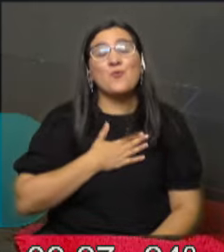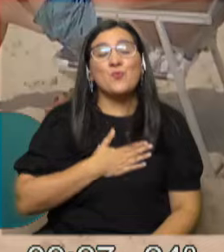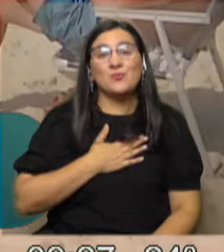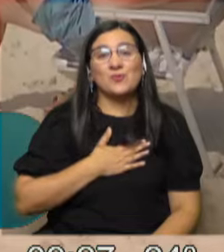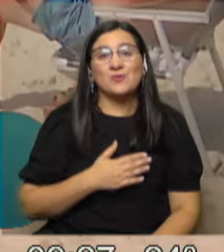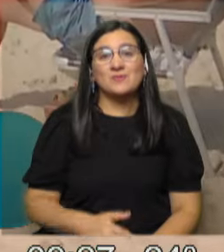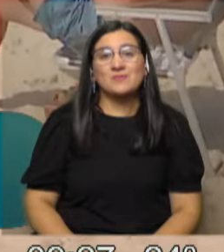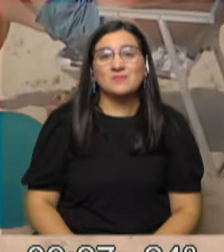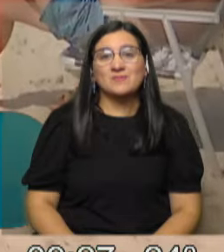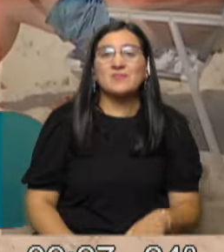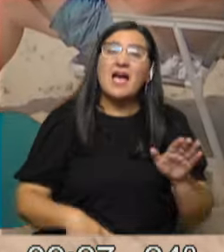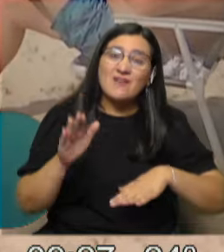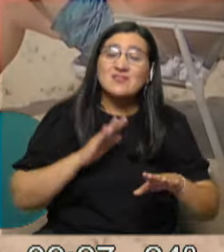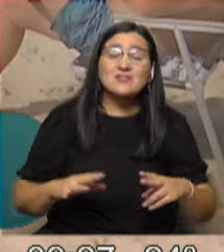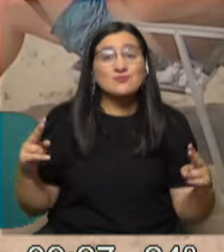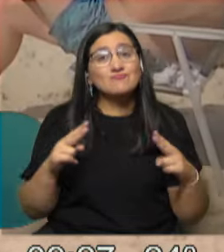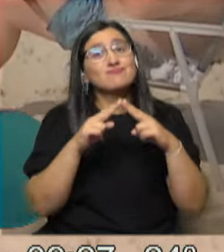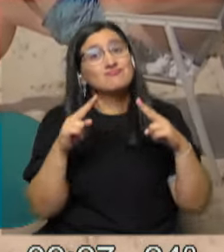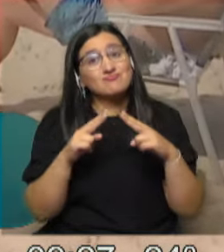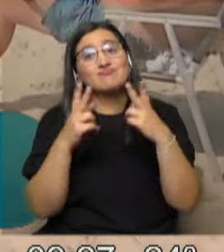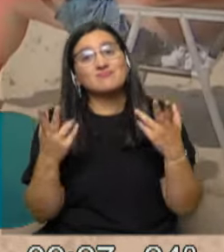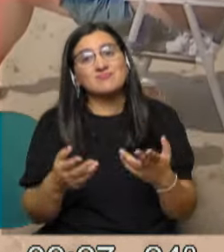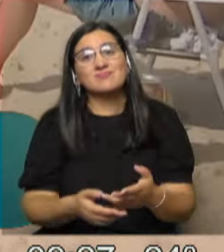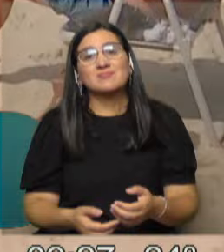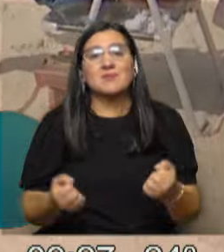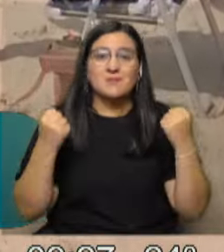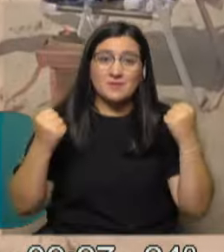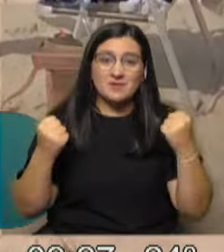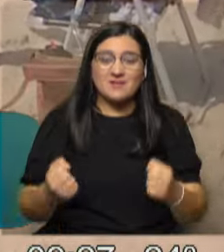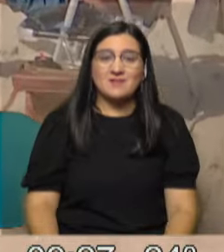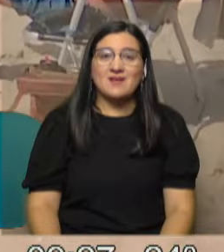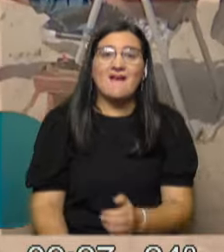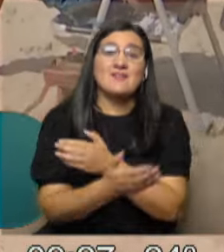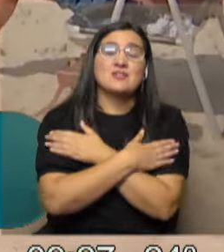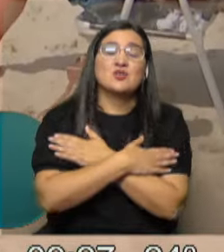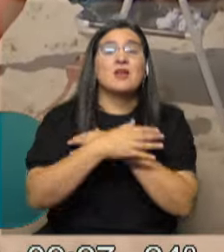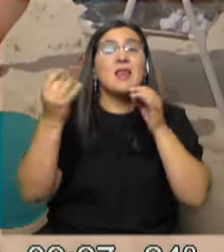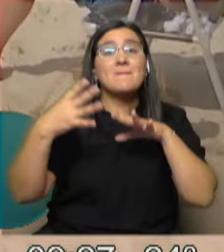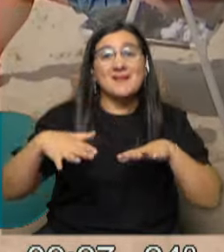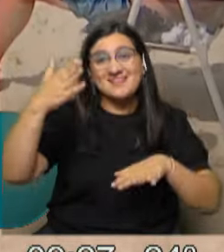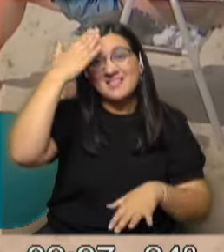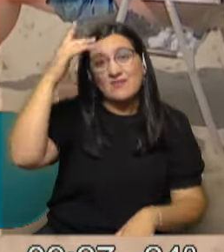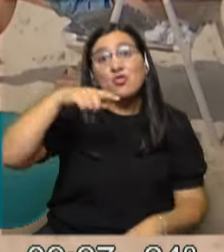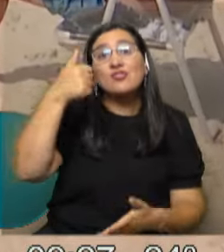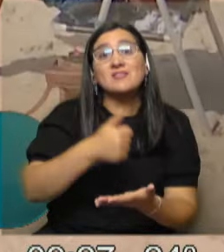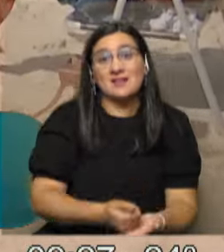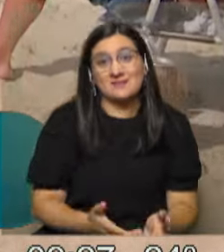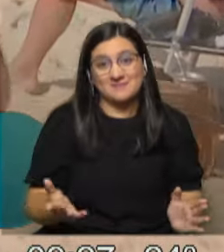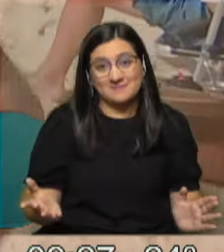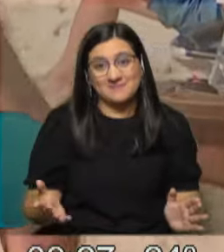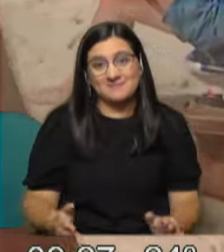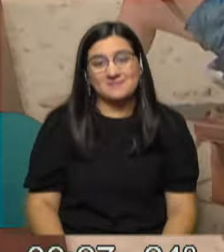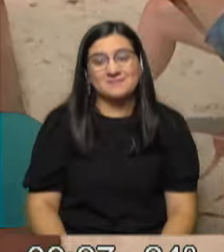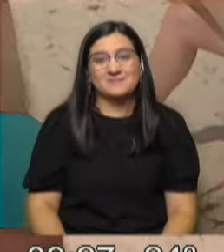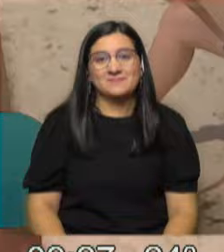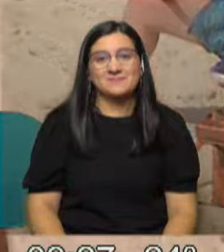mirá. 2x3 nos estamos encontrando. Qué lindo. Bueno, vecino, vamos arriba. Gracias a todos, vos. La magia sabe dónde está, por eso te digo, ¿no? La magia tal.